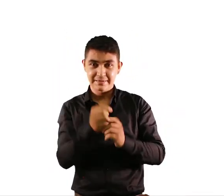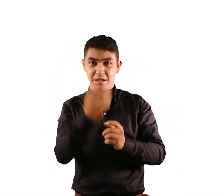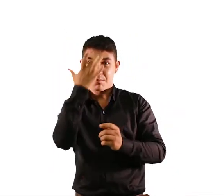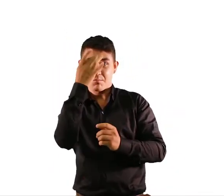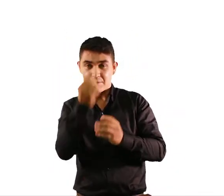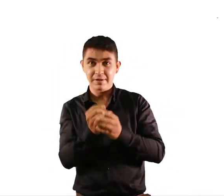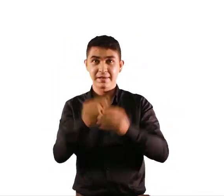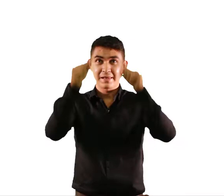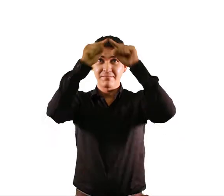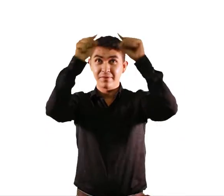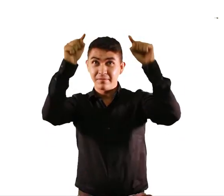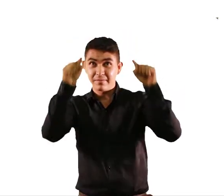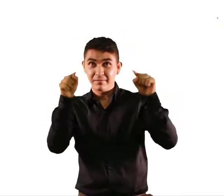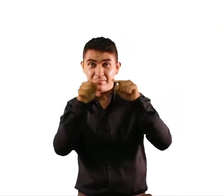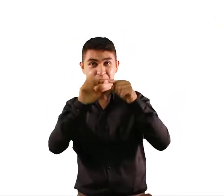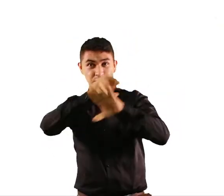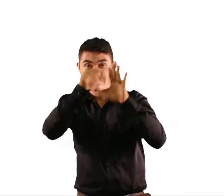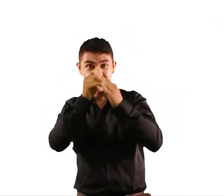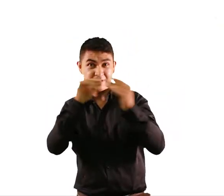de diferente medida.